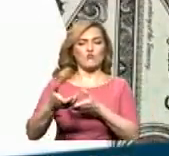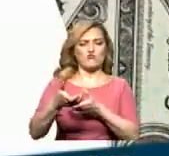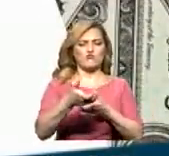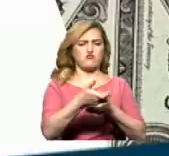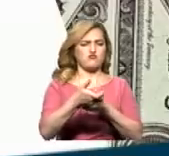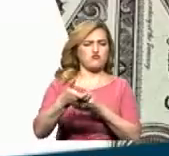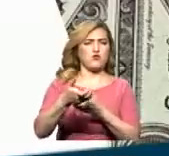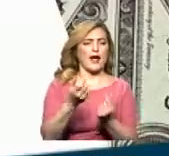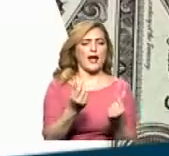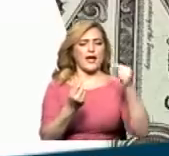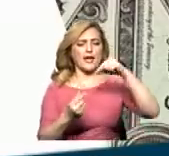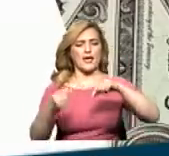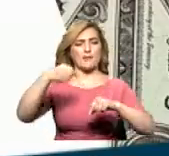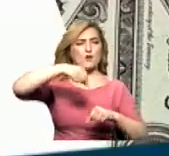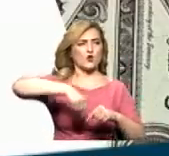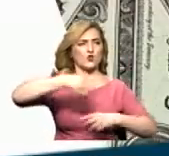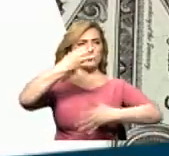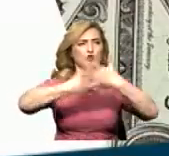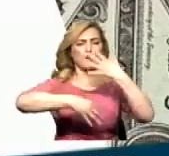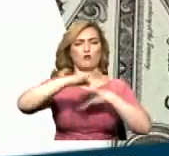amonio cuaternario por un total de